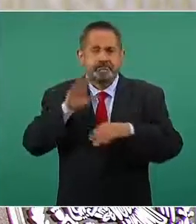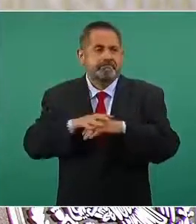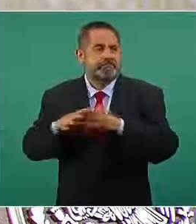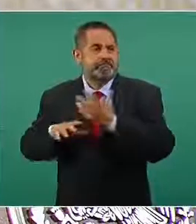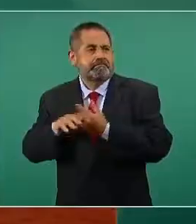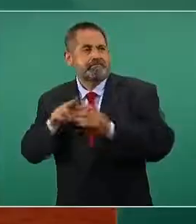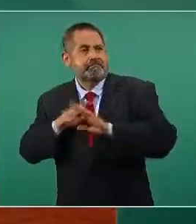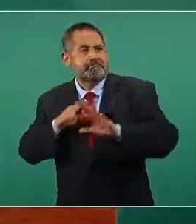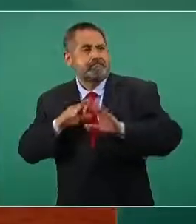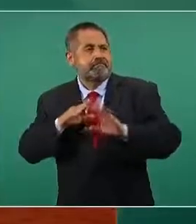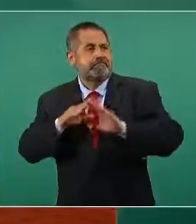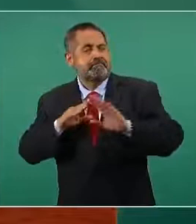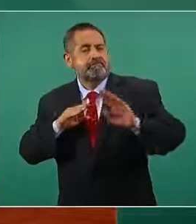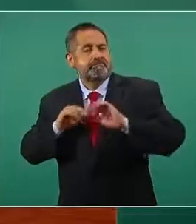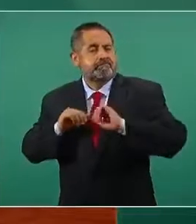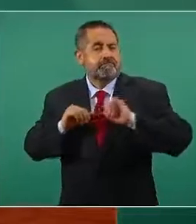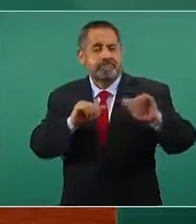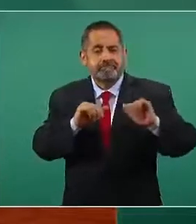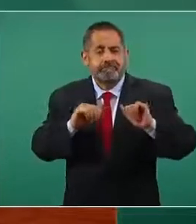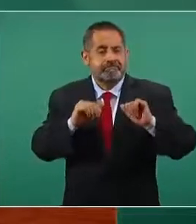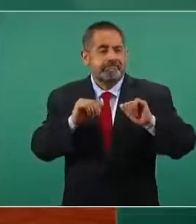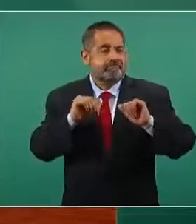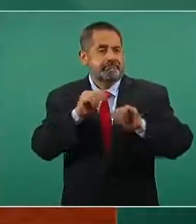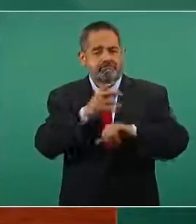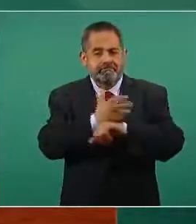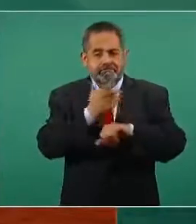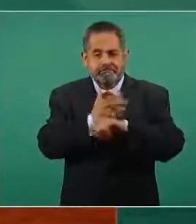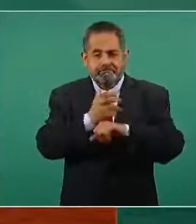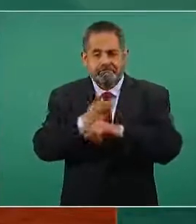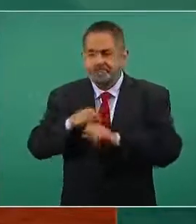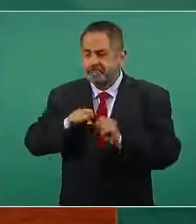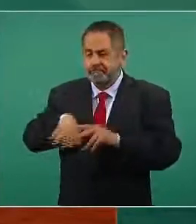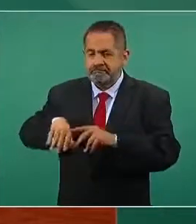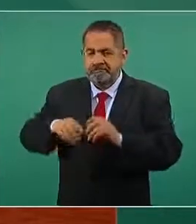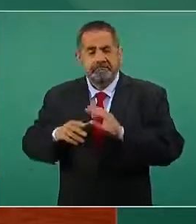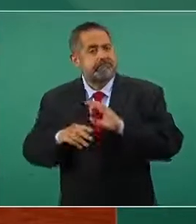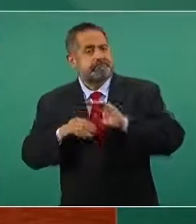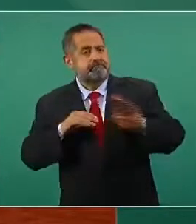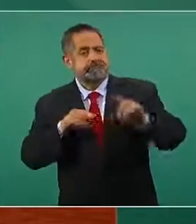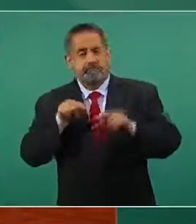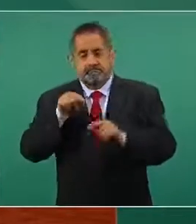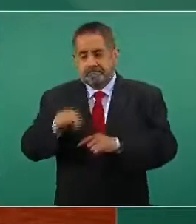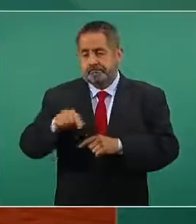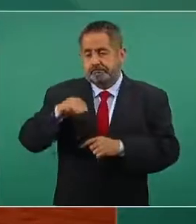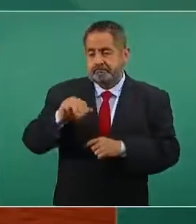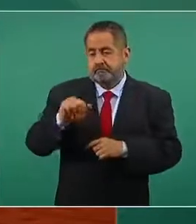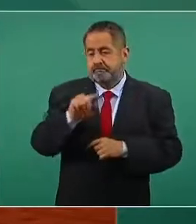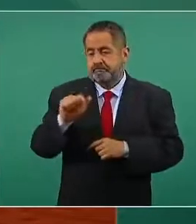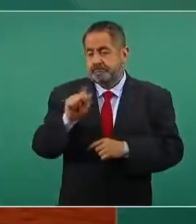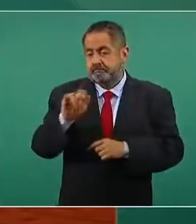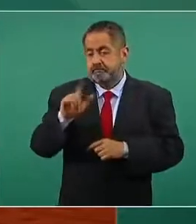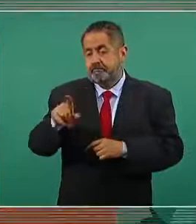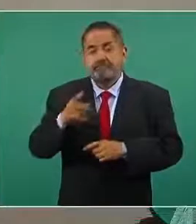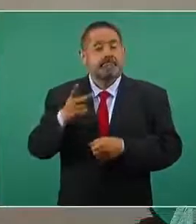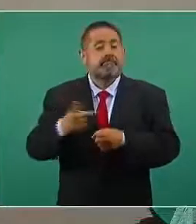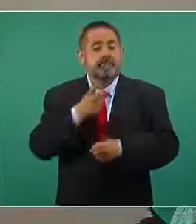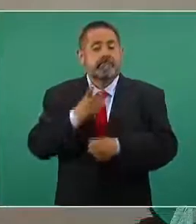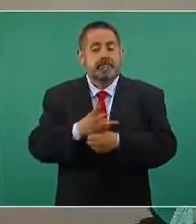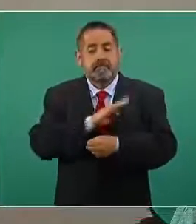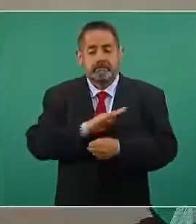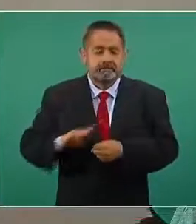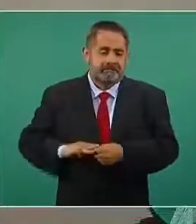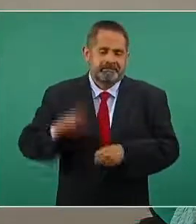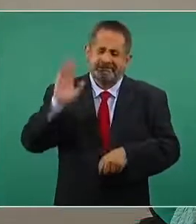migración a Estados Unidos, y vemos ahí en el gráfico donde Mazapil es el segundo municipio con